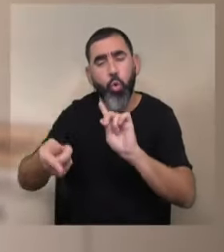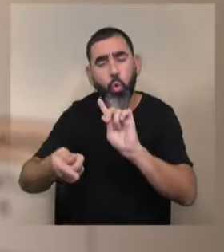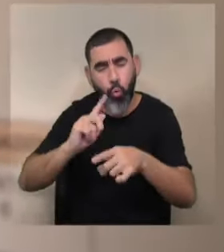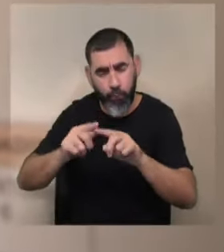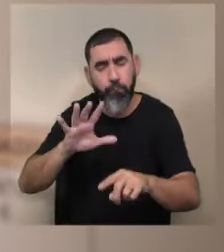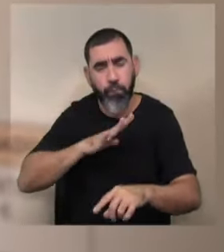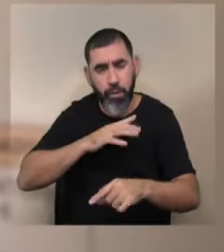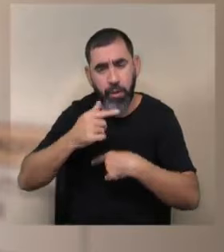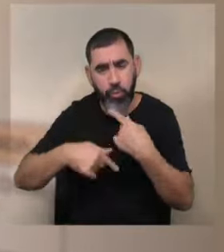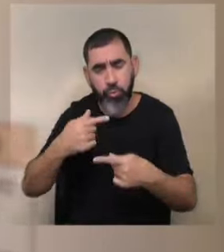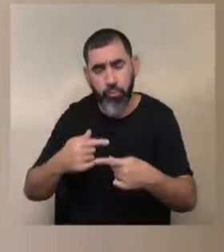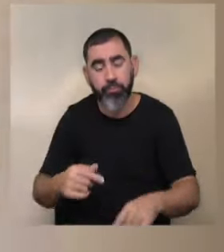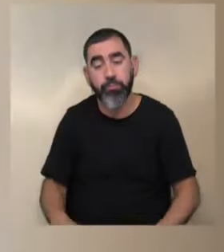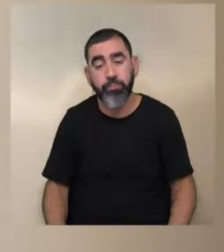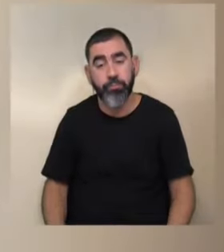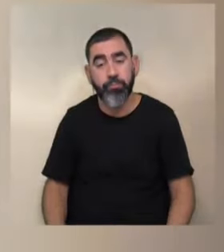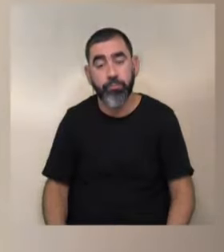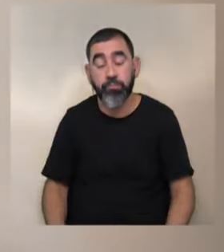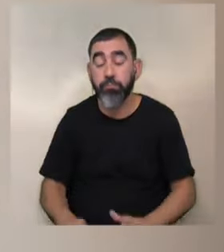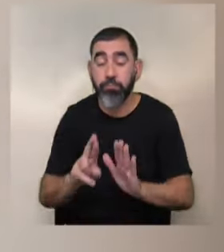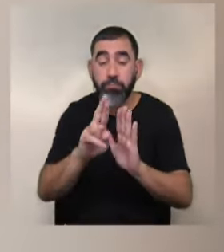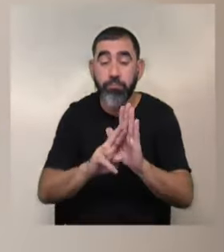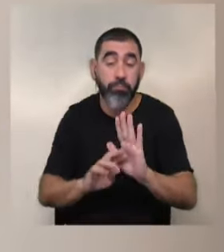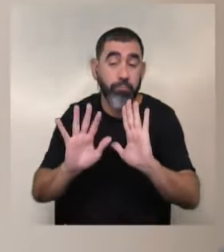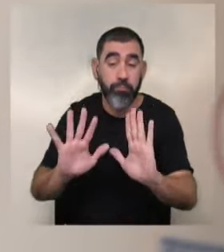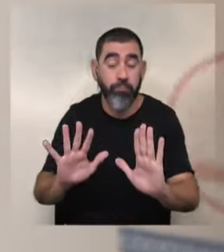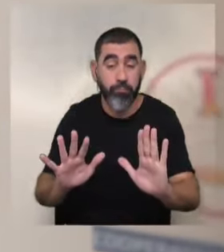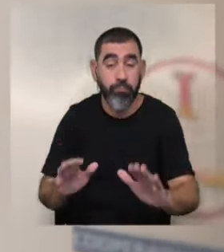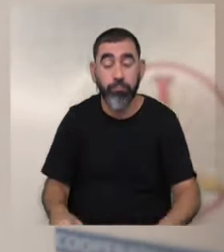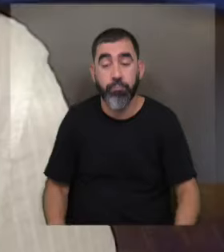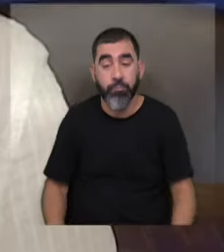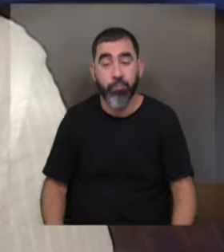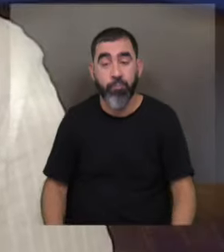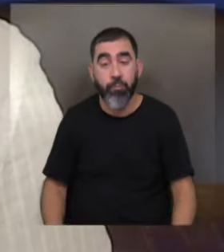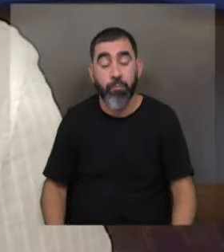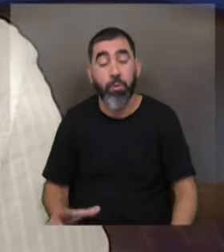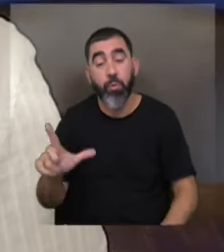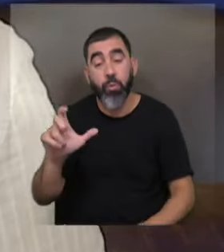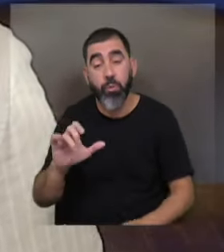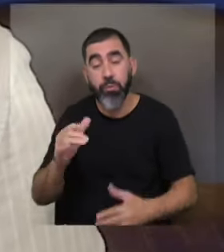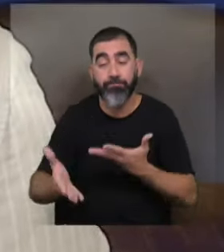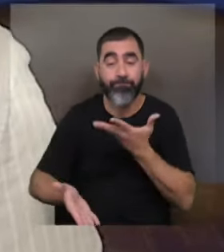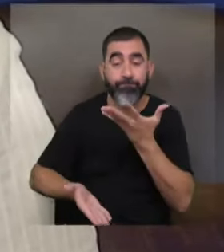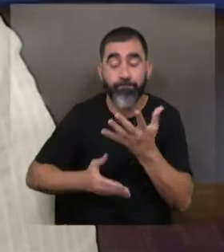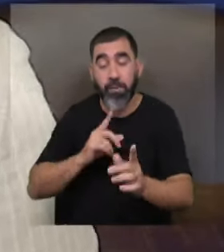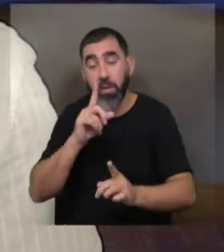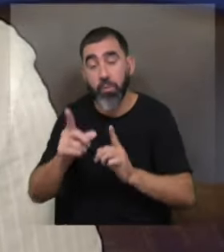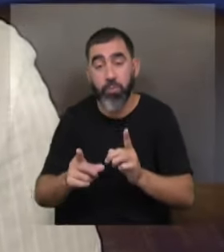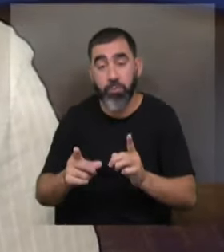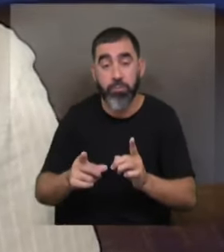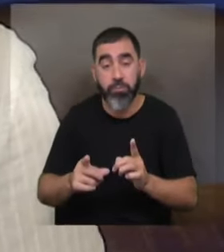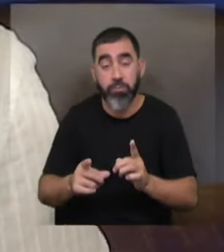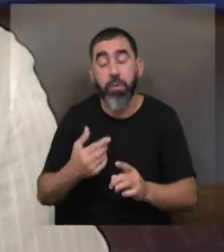convenios con el Ministerio. Son las reglas del juego, obviamente esto genera incomodidades y